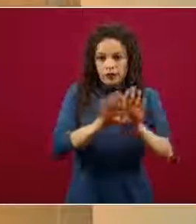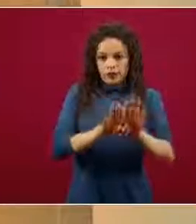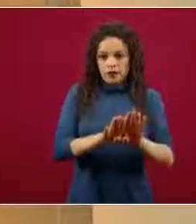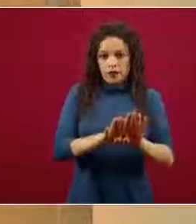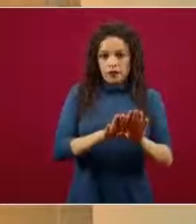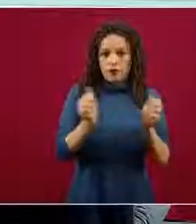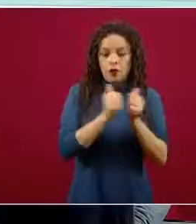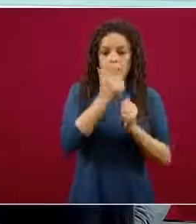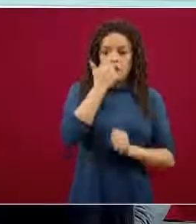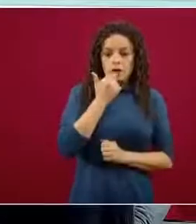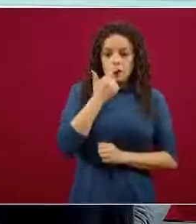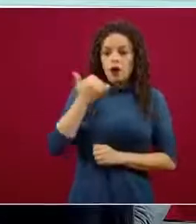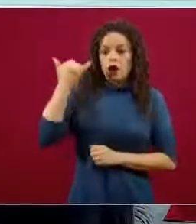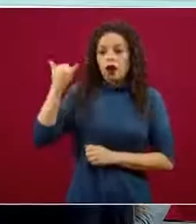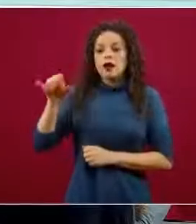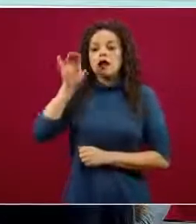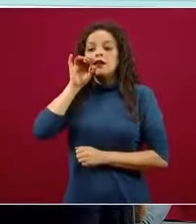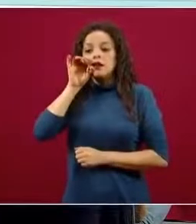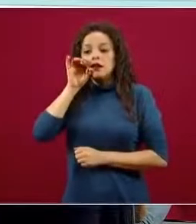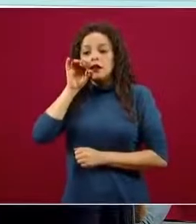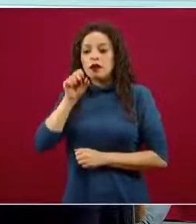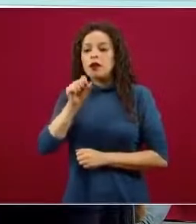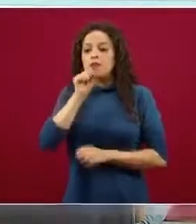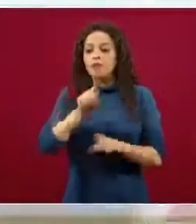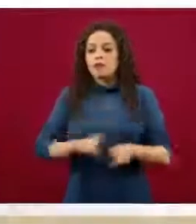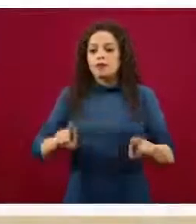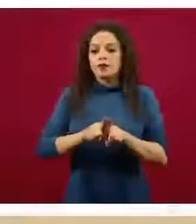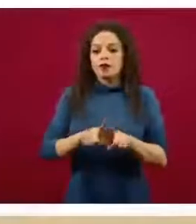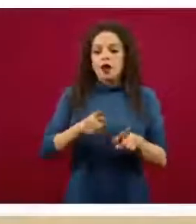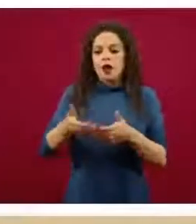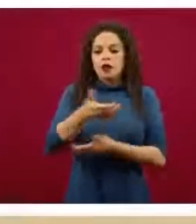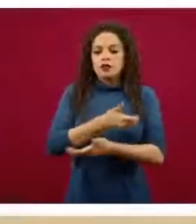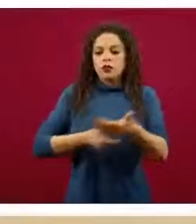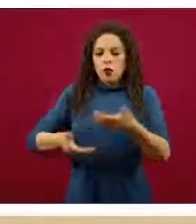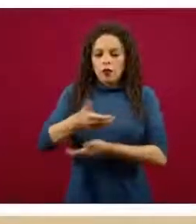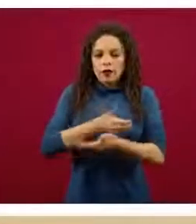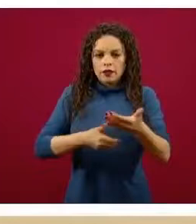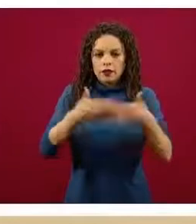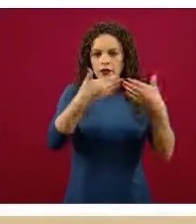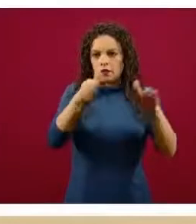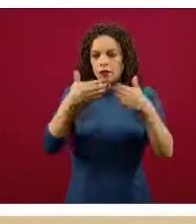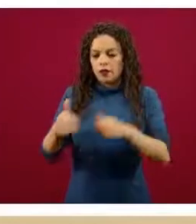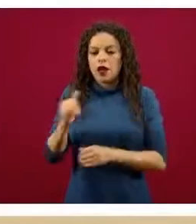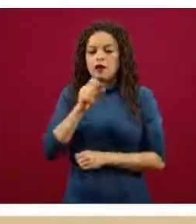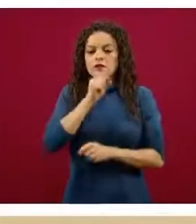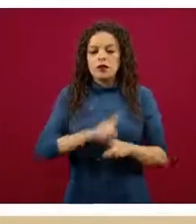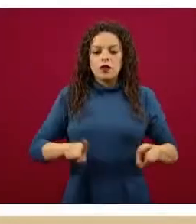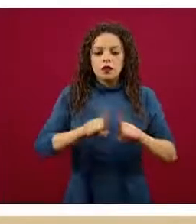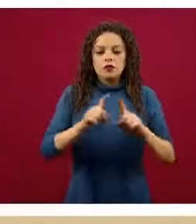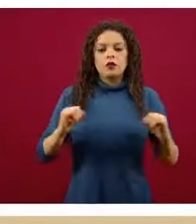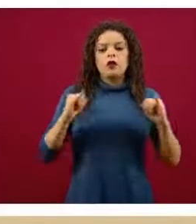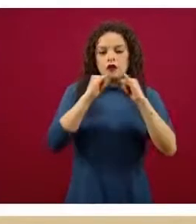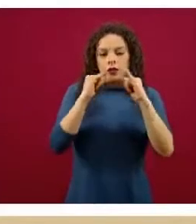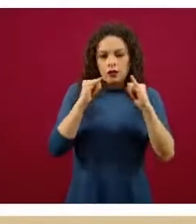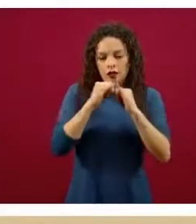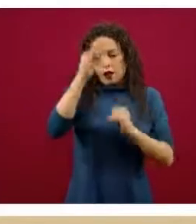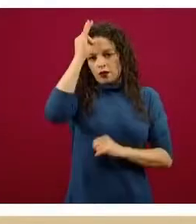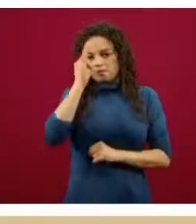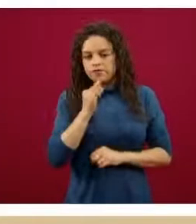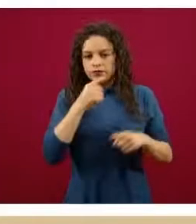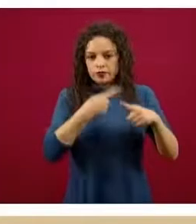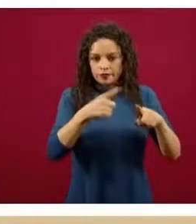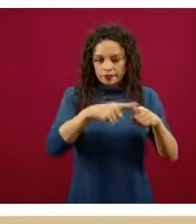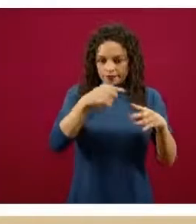igual que los centros comerciales y los lugares o centros de culto religioso. Finalmente,